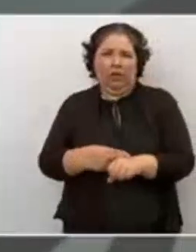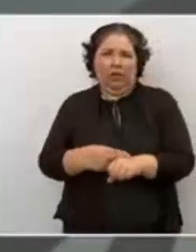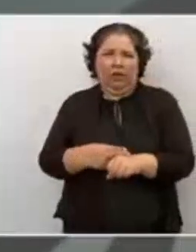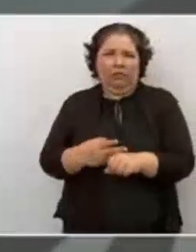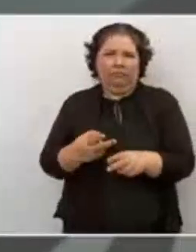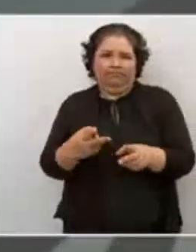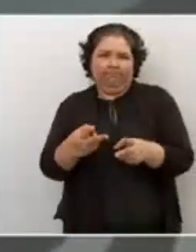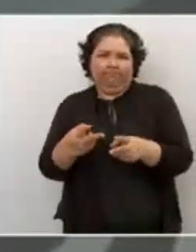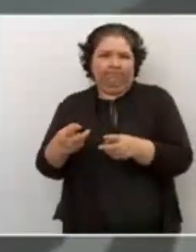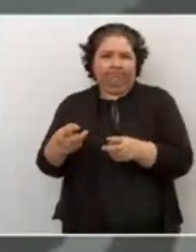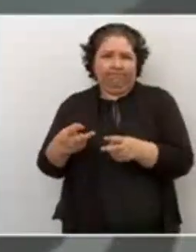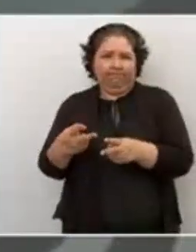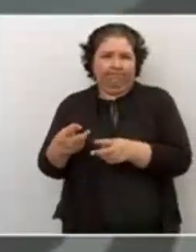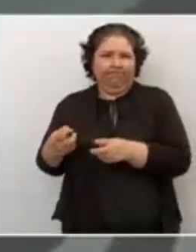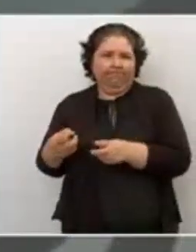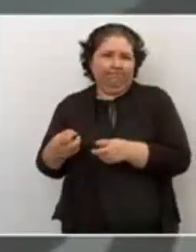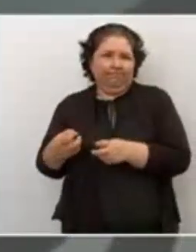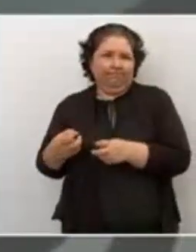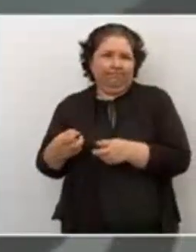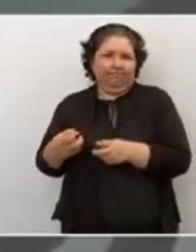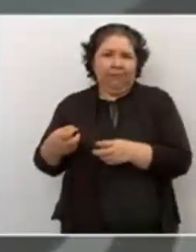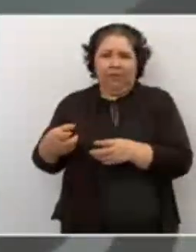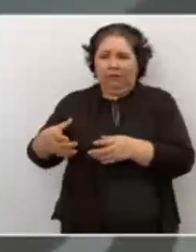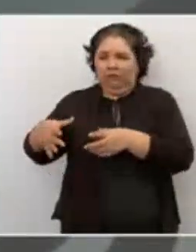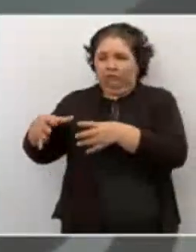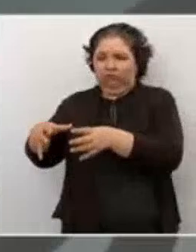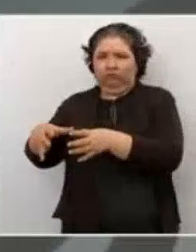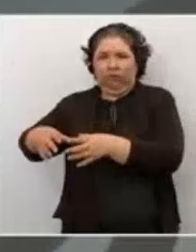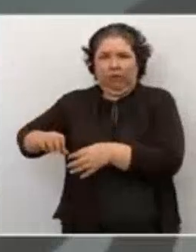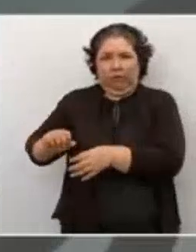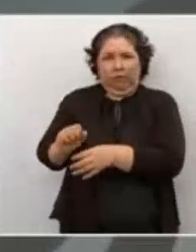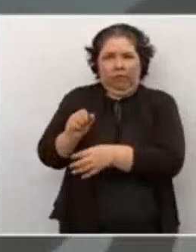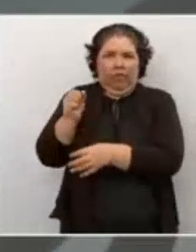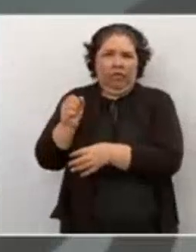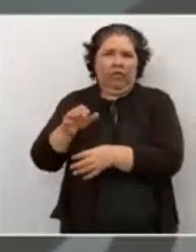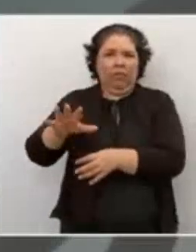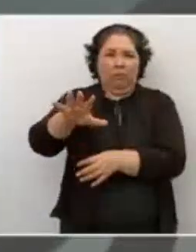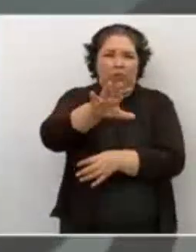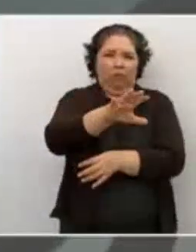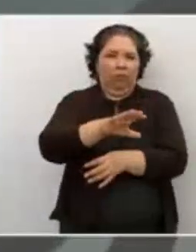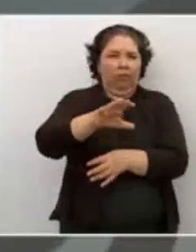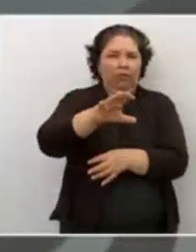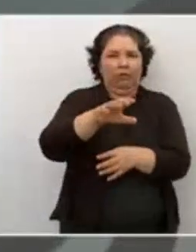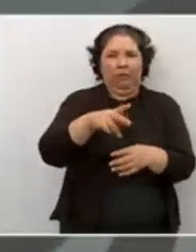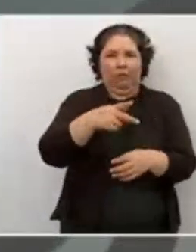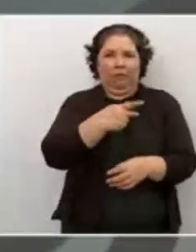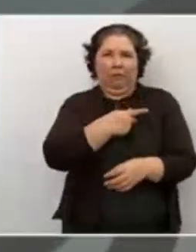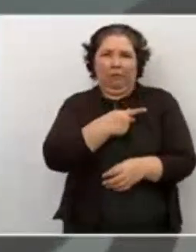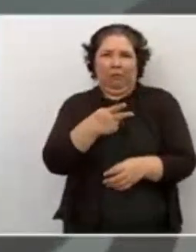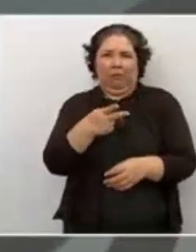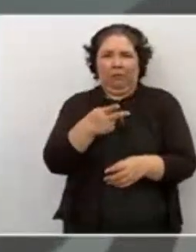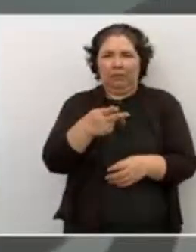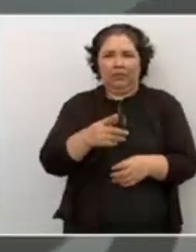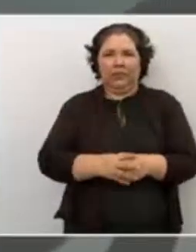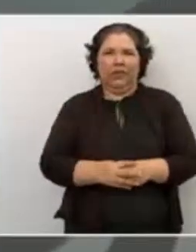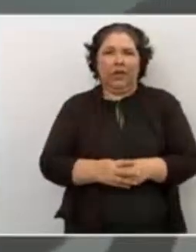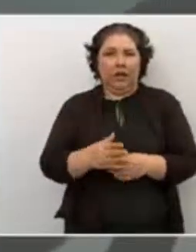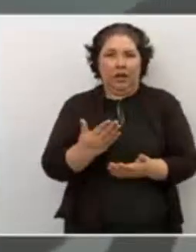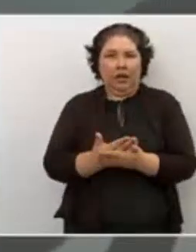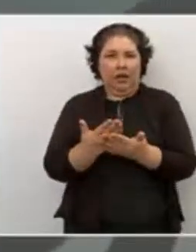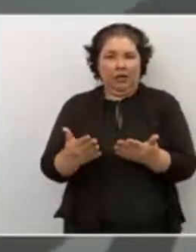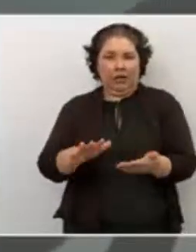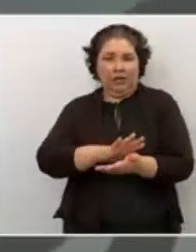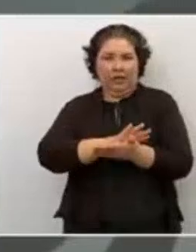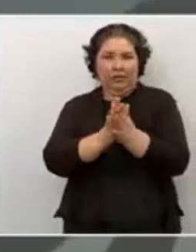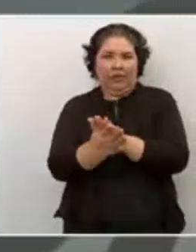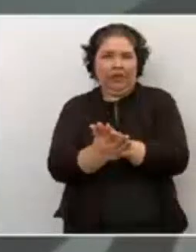para unos cuantos mientras empobrecía a todo el país. Desde que gobierna la Cuarta